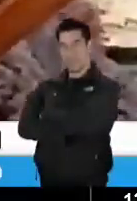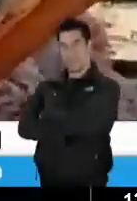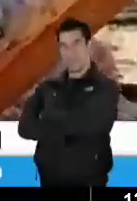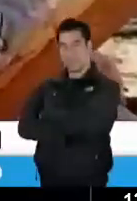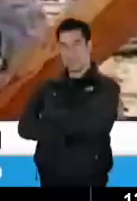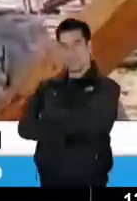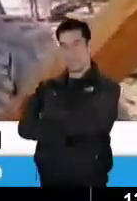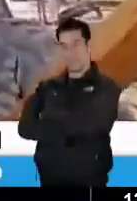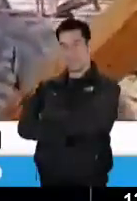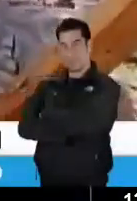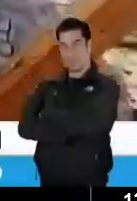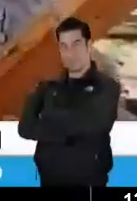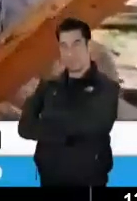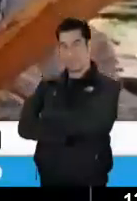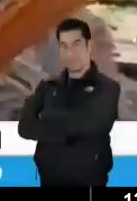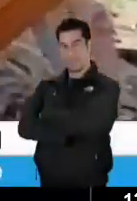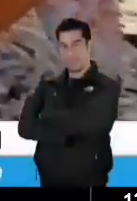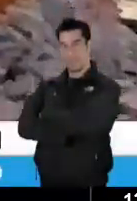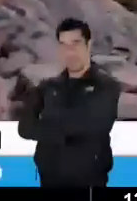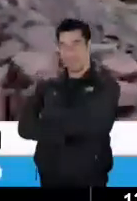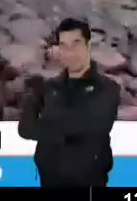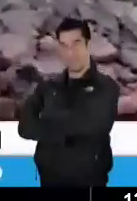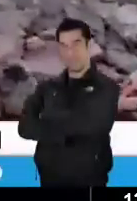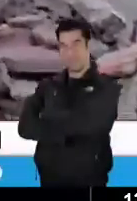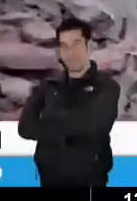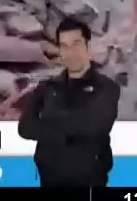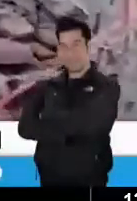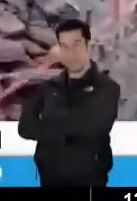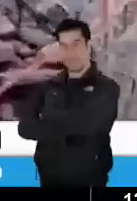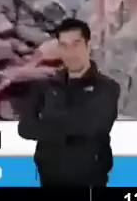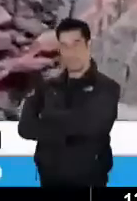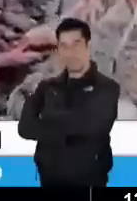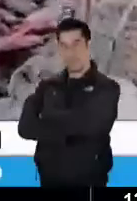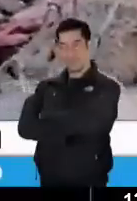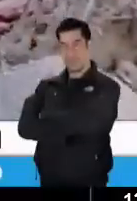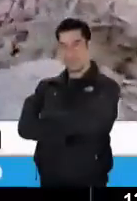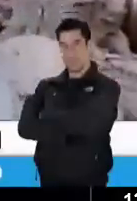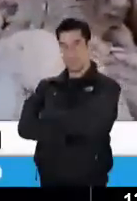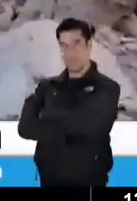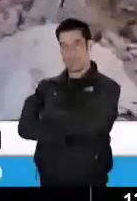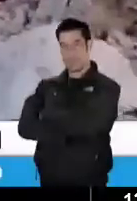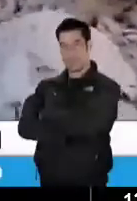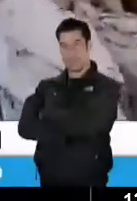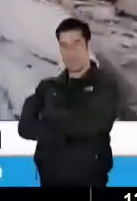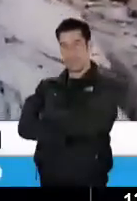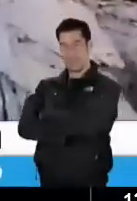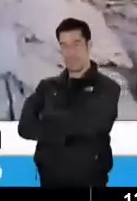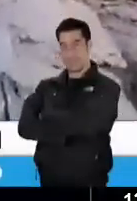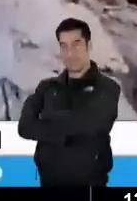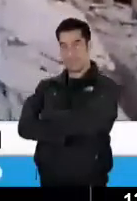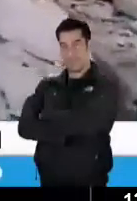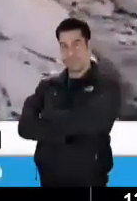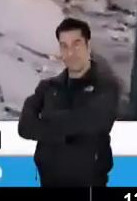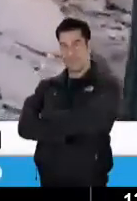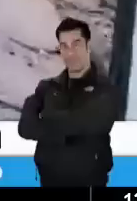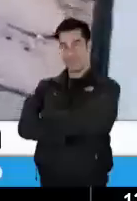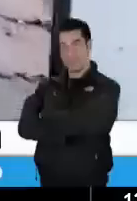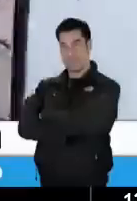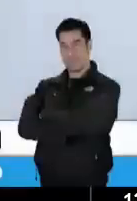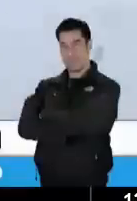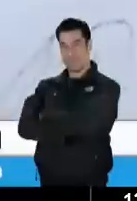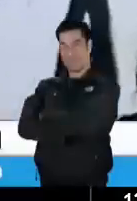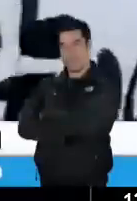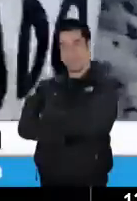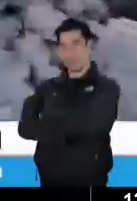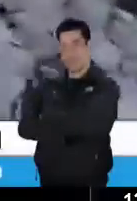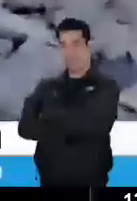de este memorial. Yo les decía, del 100% debe tener aproximadamente un 25, un 30% de avance, lo que significa que podrían seguir